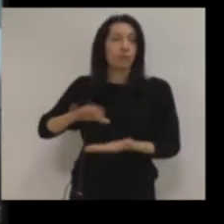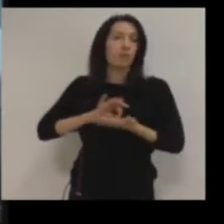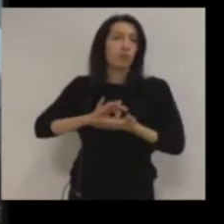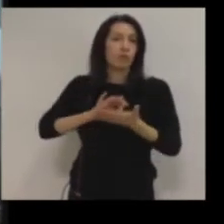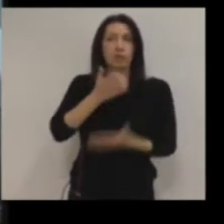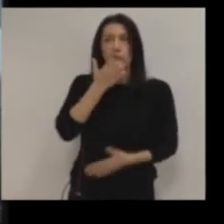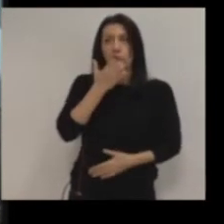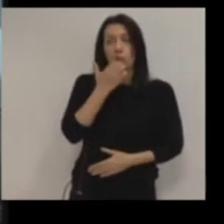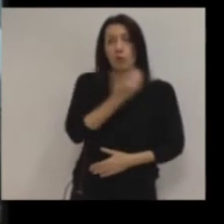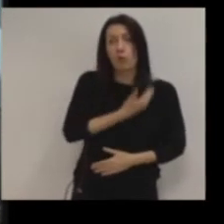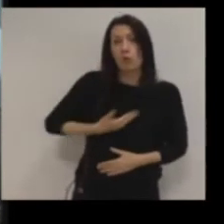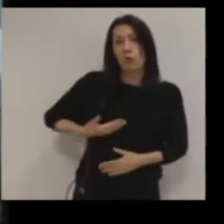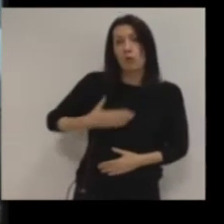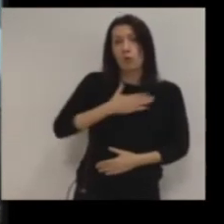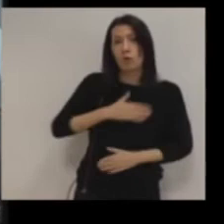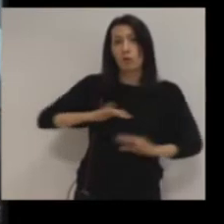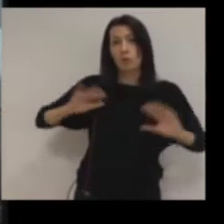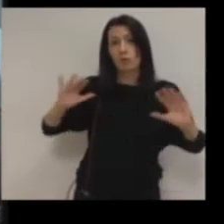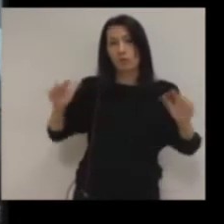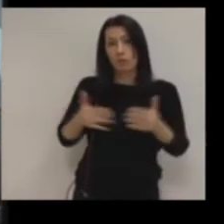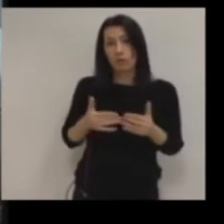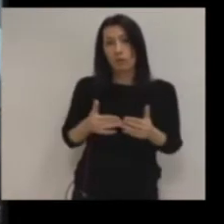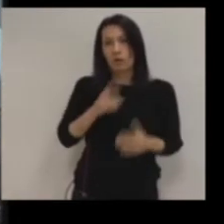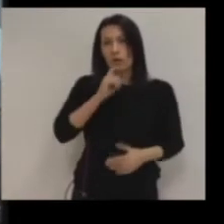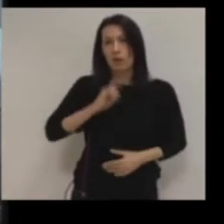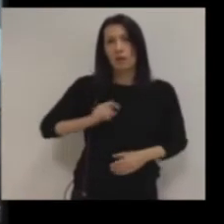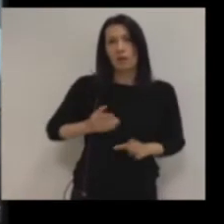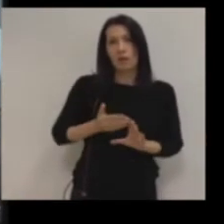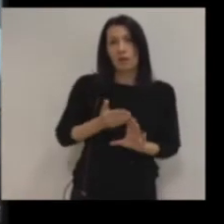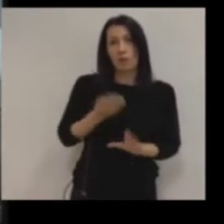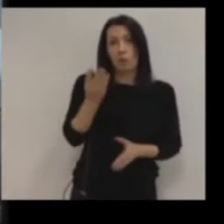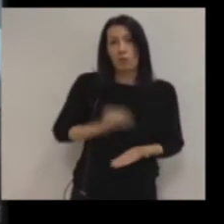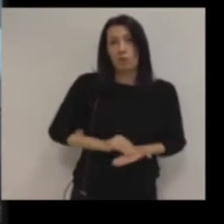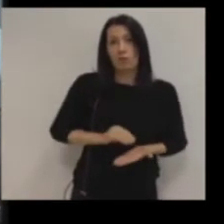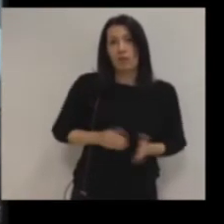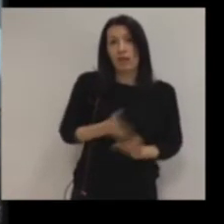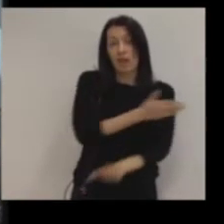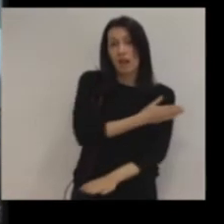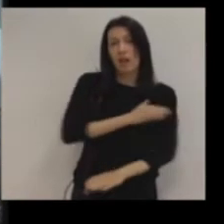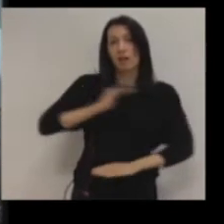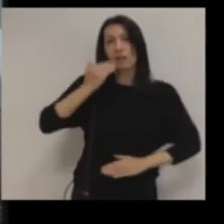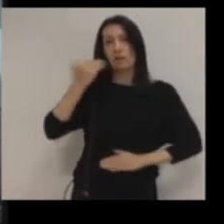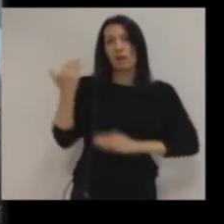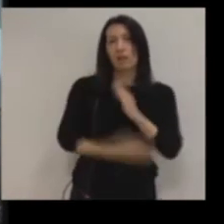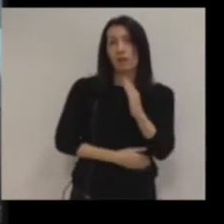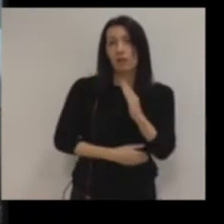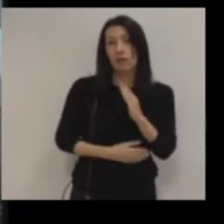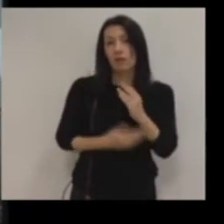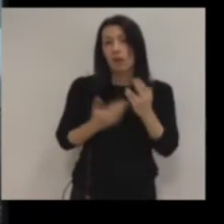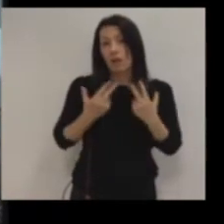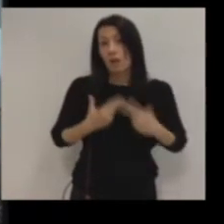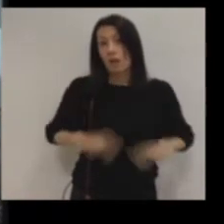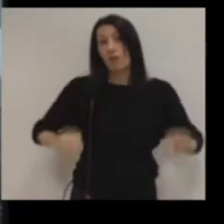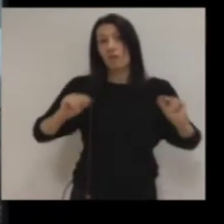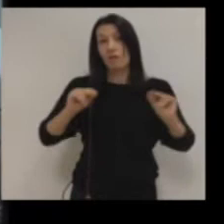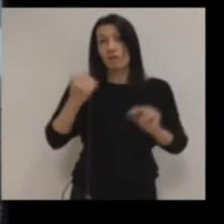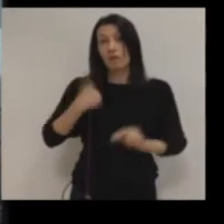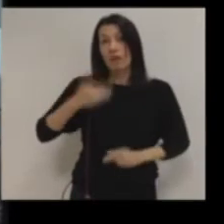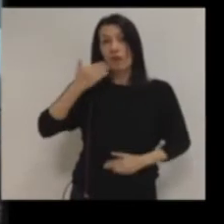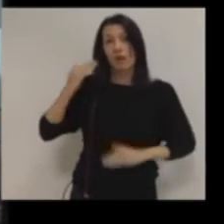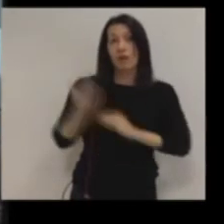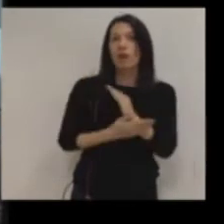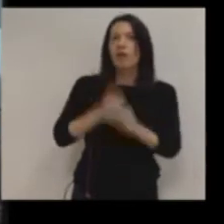del dominio tal, a mí me avisa hasta 4 veces antes de que me caduque el dominio, y luego otras 3 más cuando ya ha